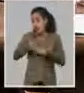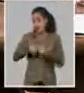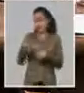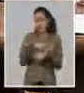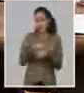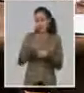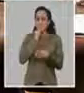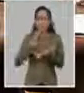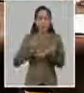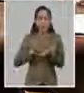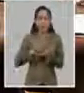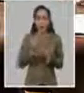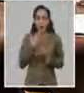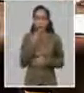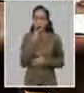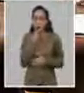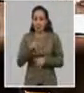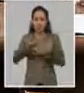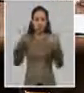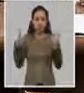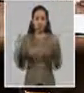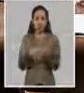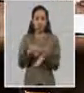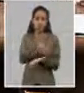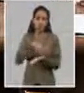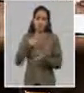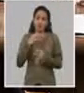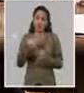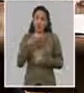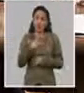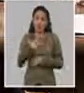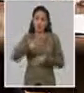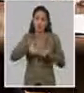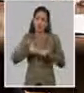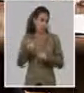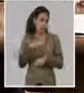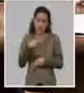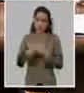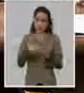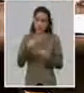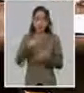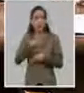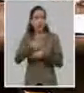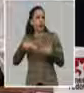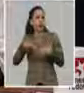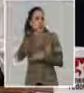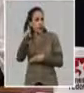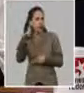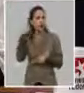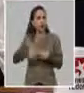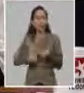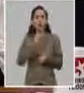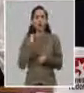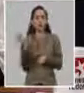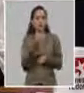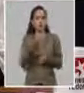difícil para llegar a todos los lugares. También La Habana lo está haciendo. En La Habana, las unidades de restaurante de La Habana y de gastronomía